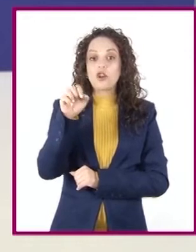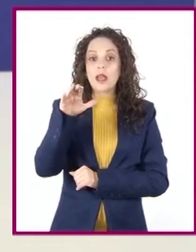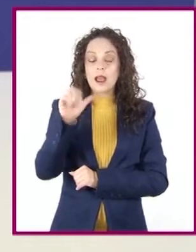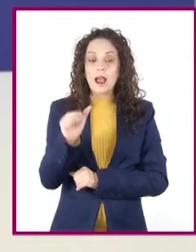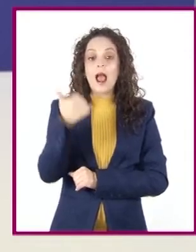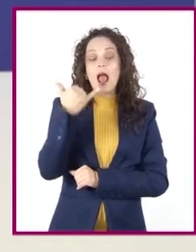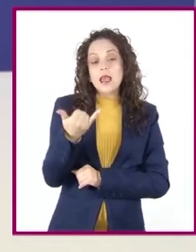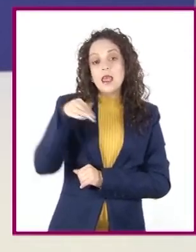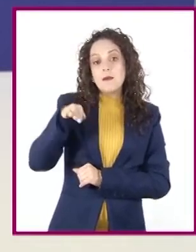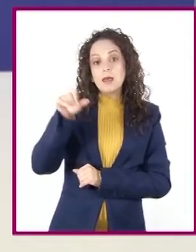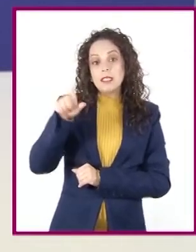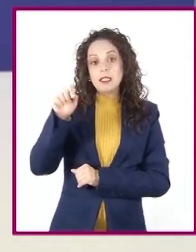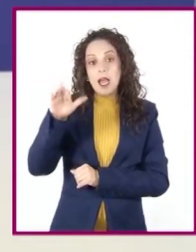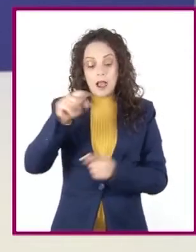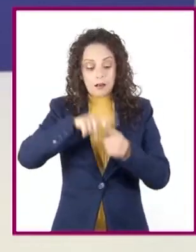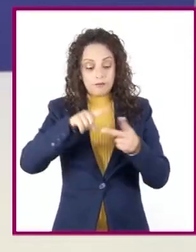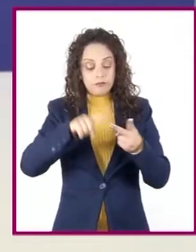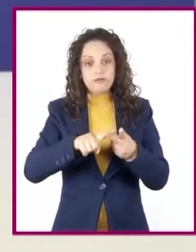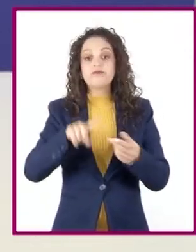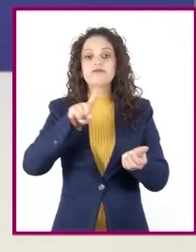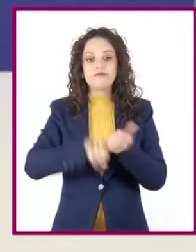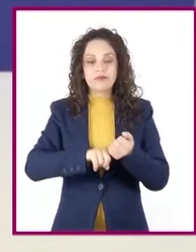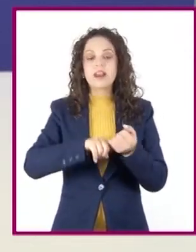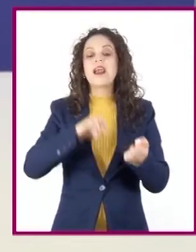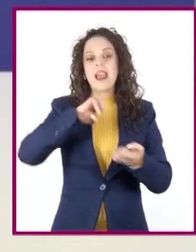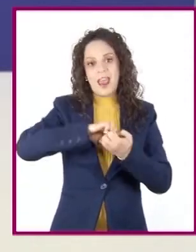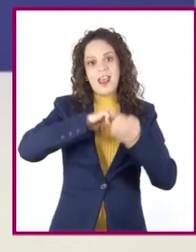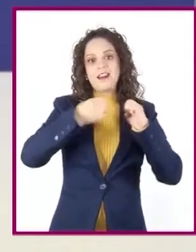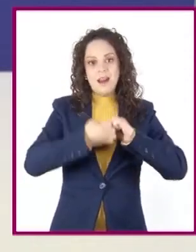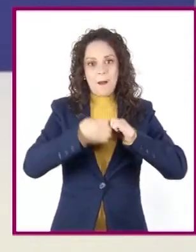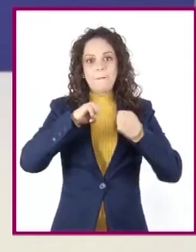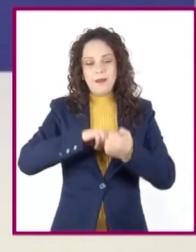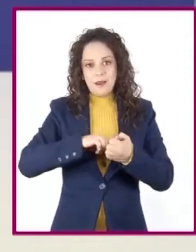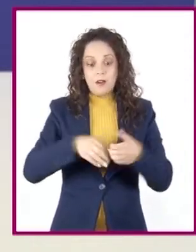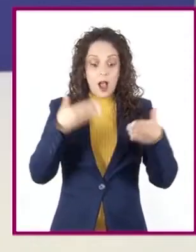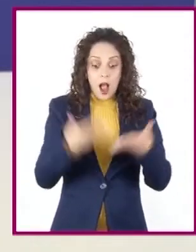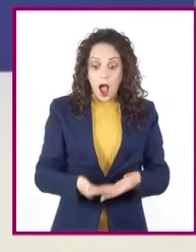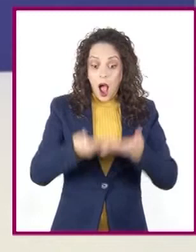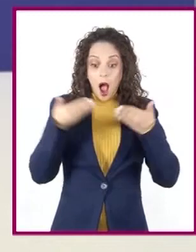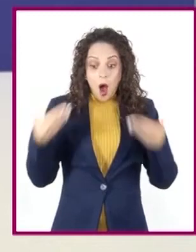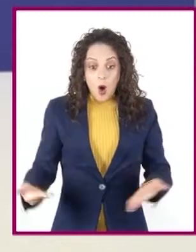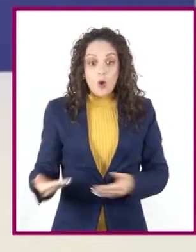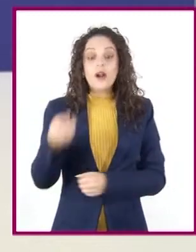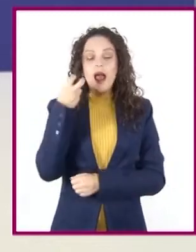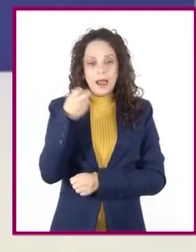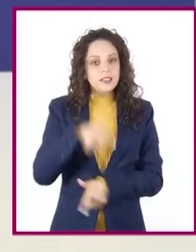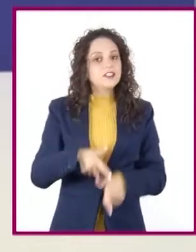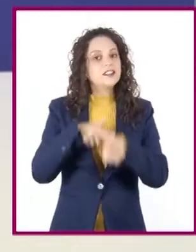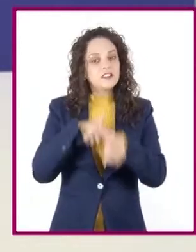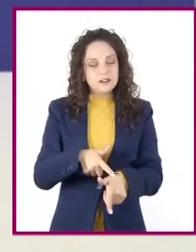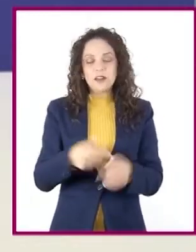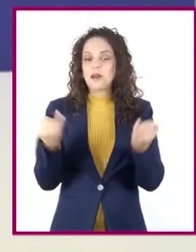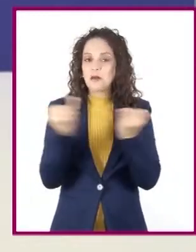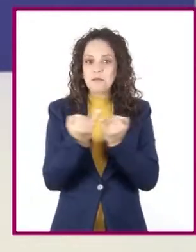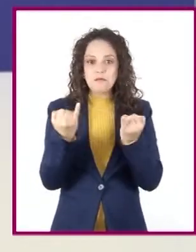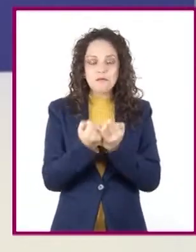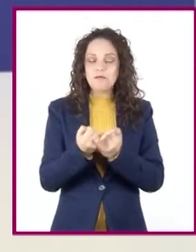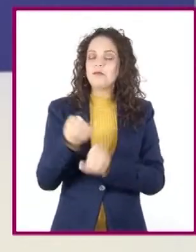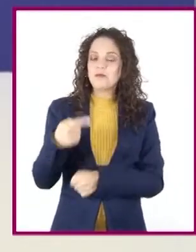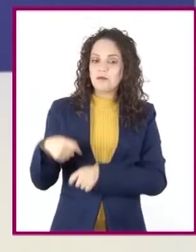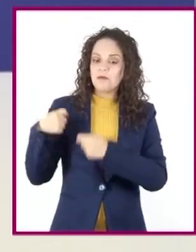rivales. En la actualidad, esta leyenda sigue viva, ya que en la tradicional